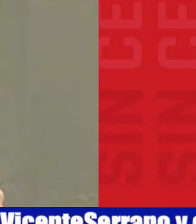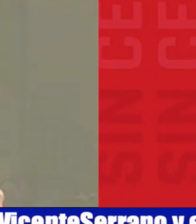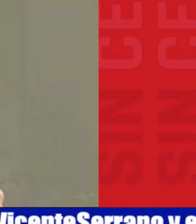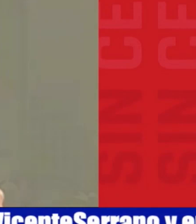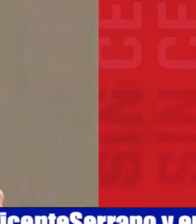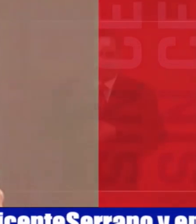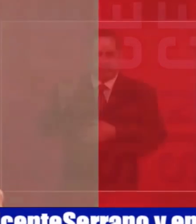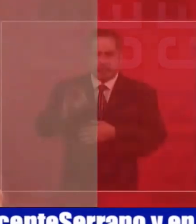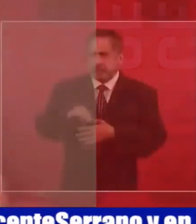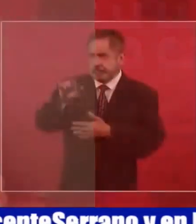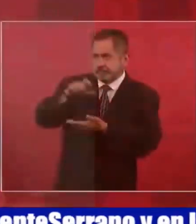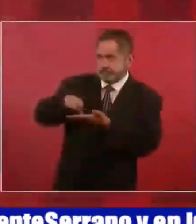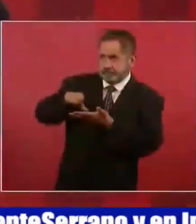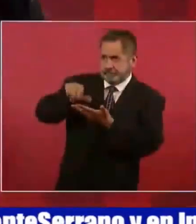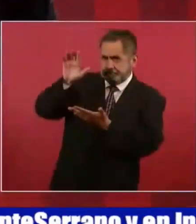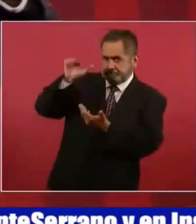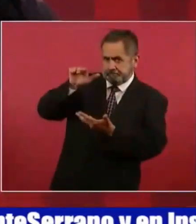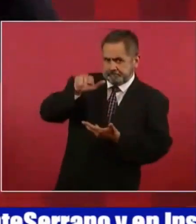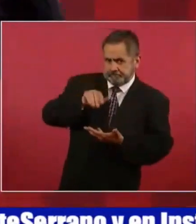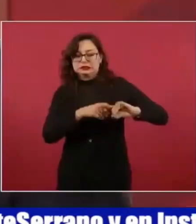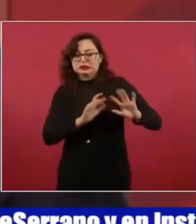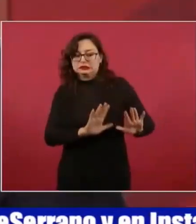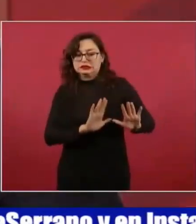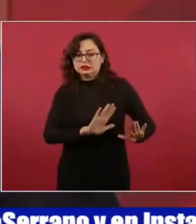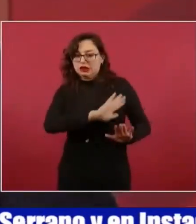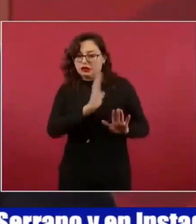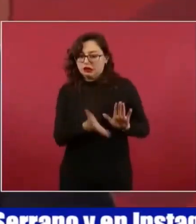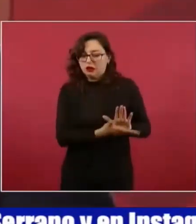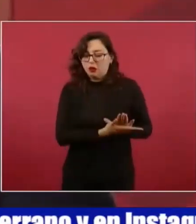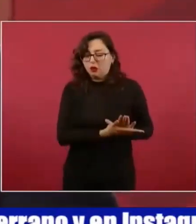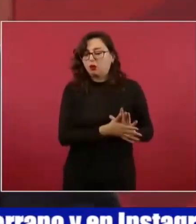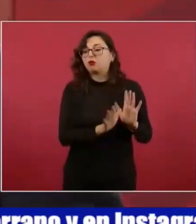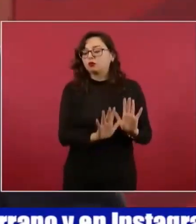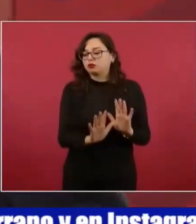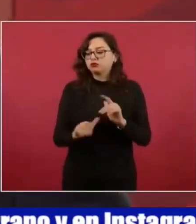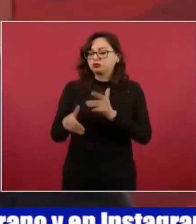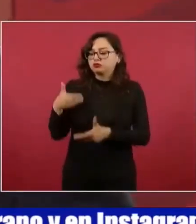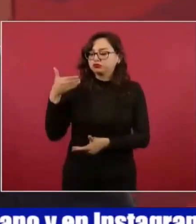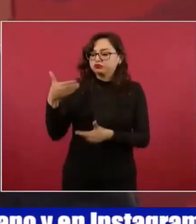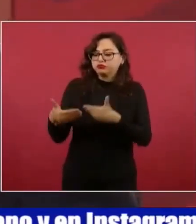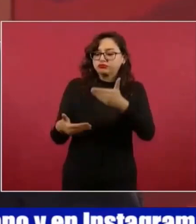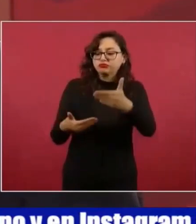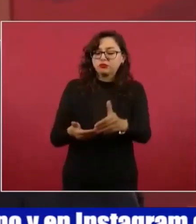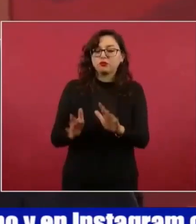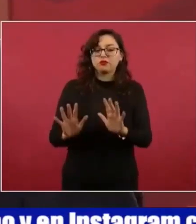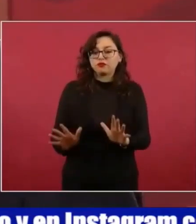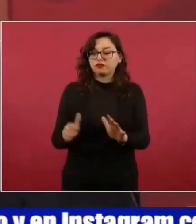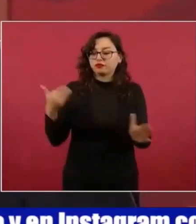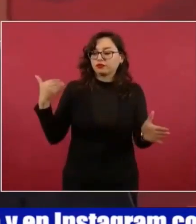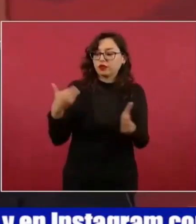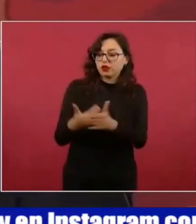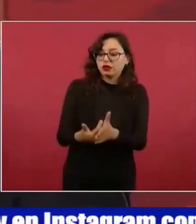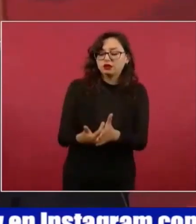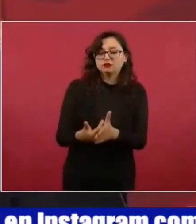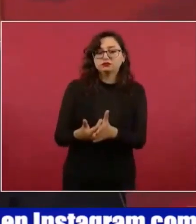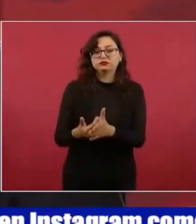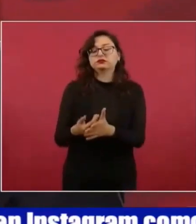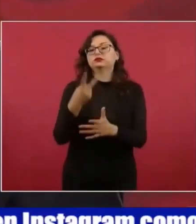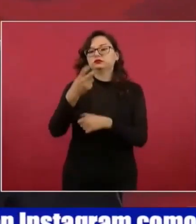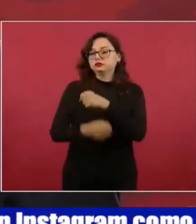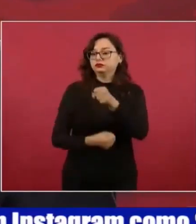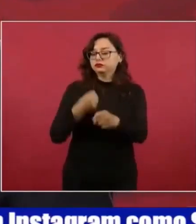de parte del presidente López Obrador. Porque este personaje de Al Jazeera, que dice que